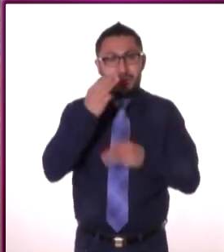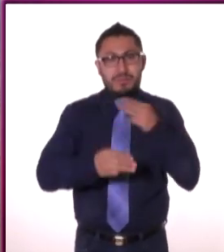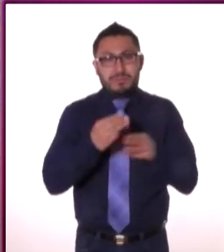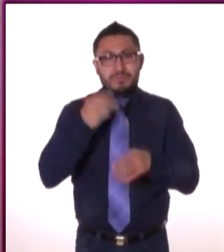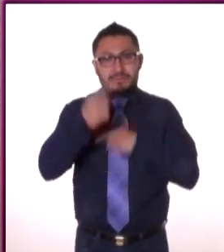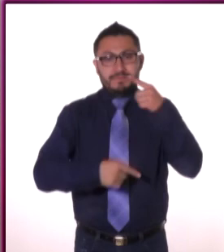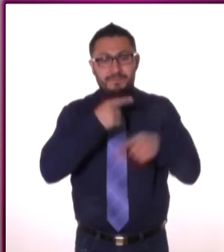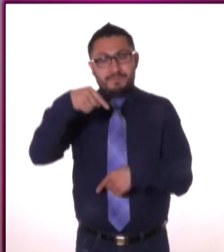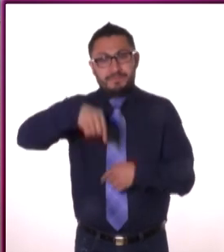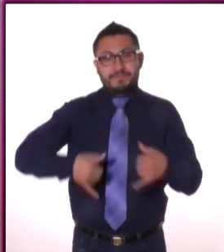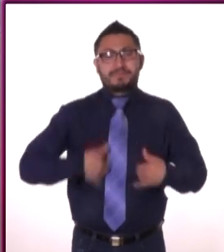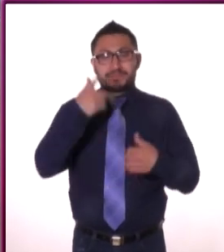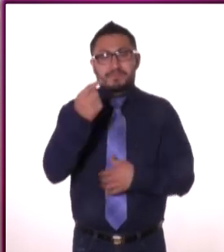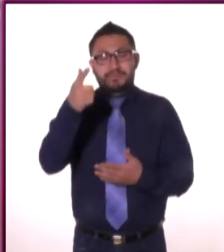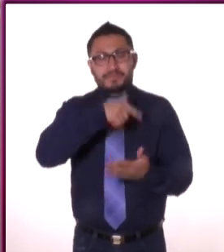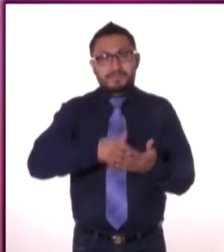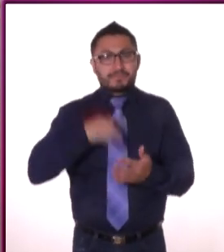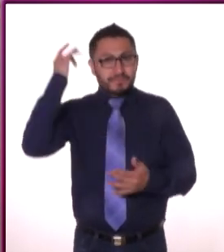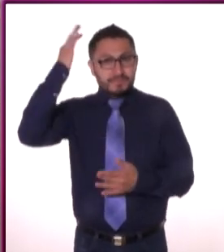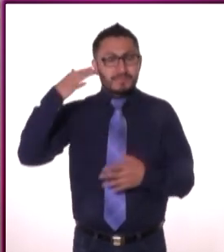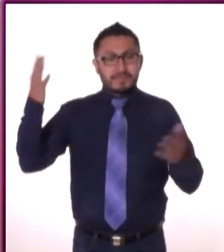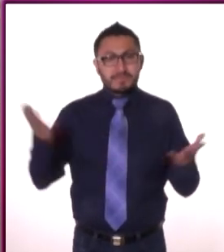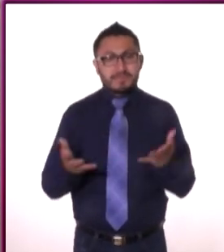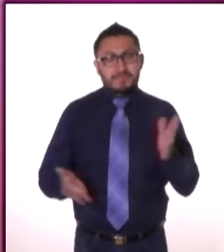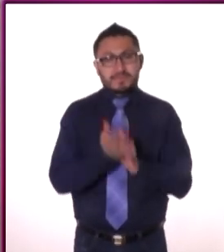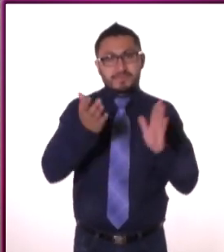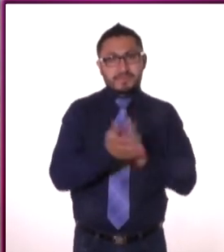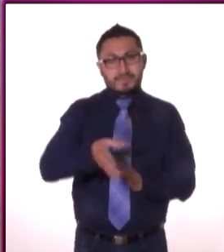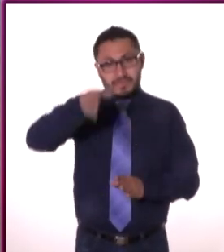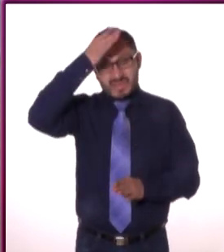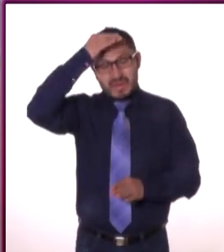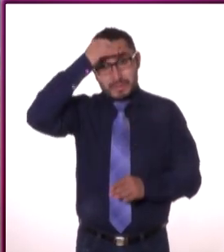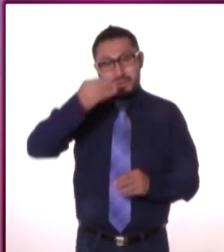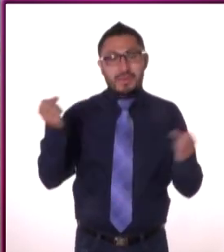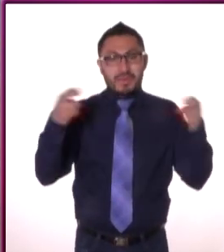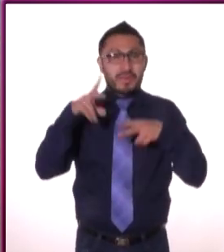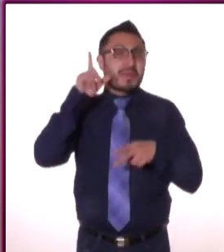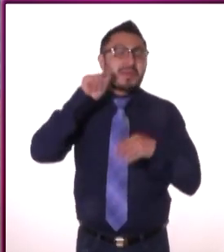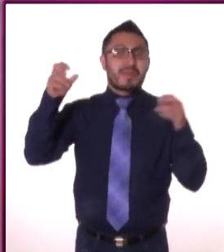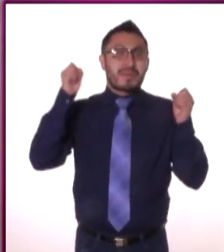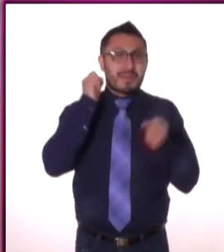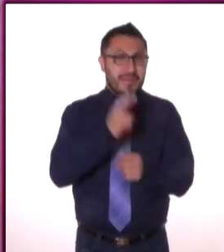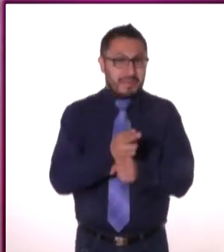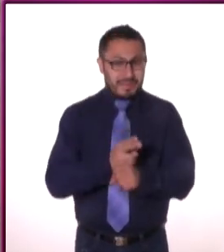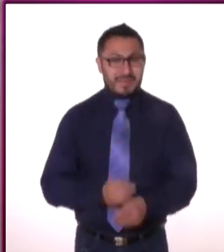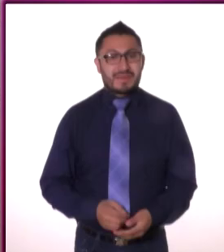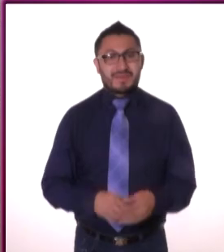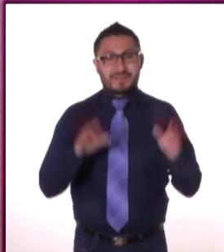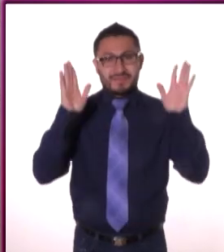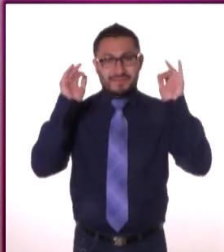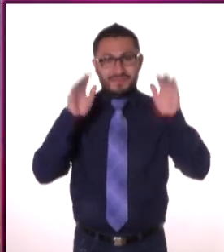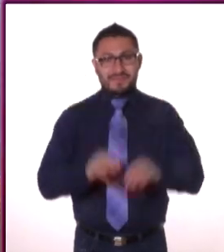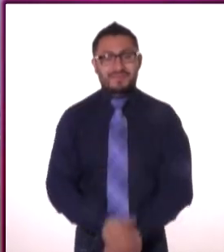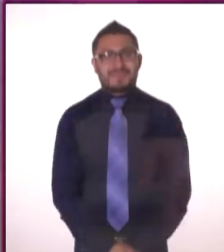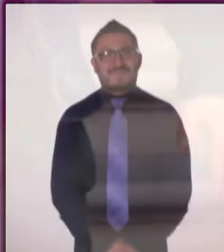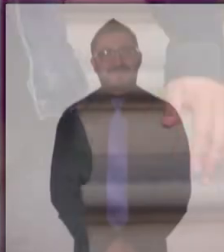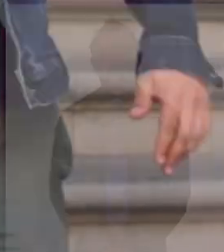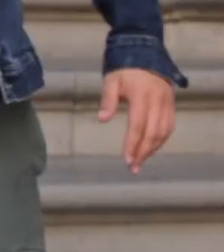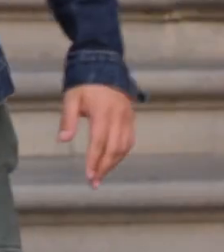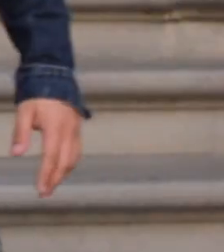girar al mundo. Aquí en Jóvenes en TV, un espacio de reflexión y construcción de conocimiento. Nos vemos mañana tempranito.